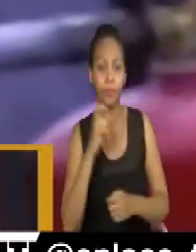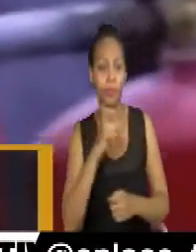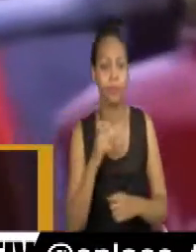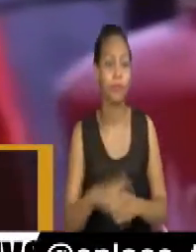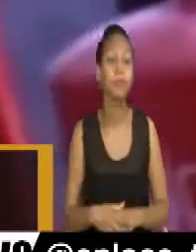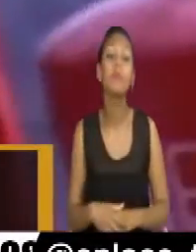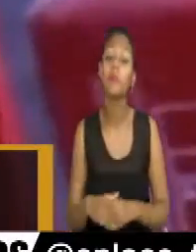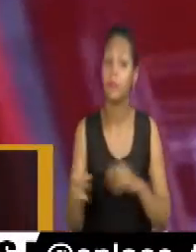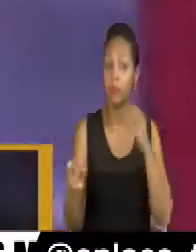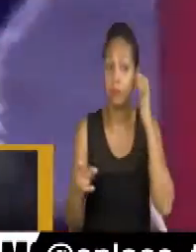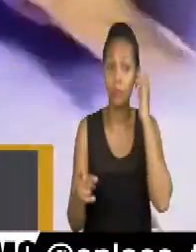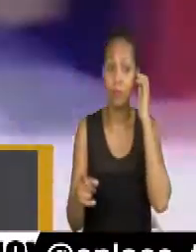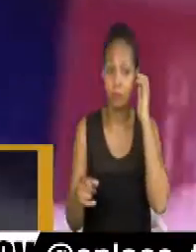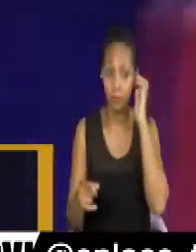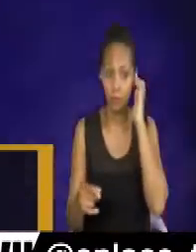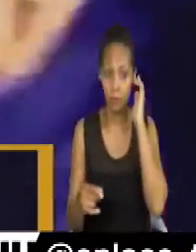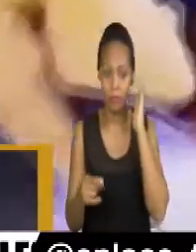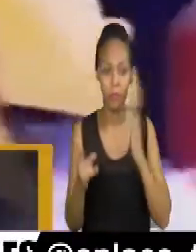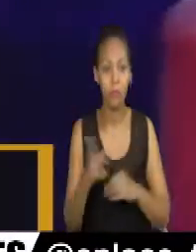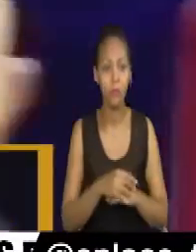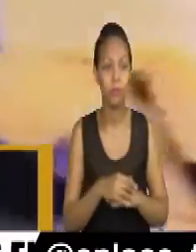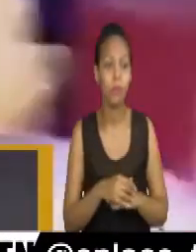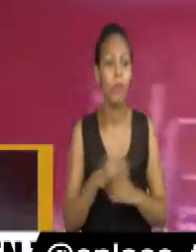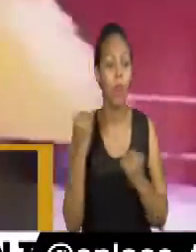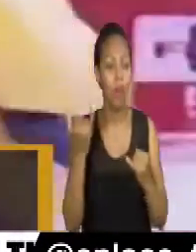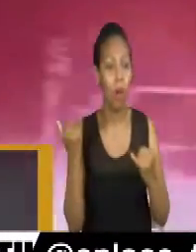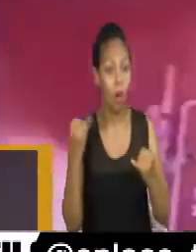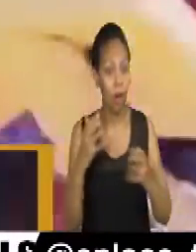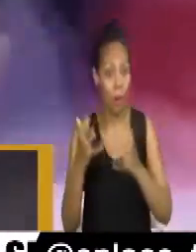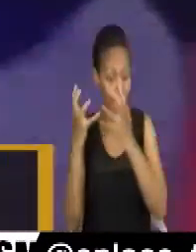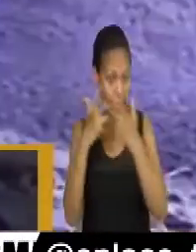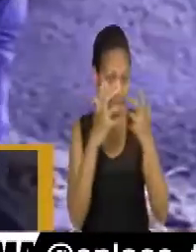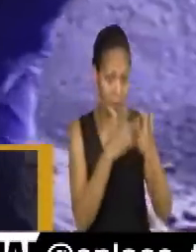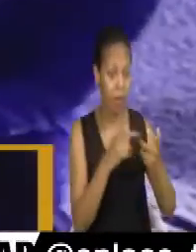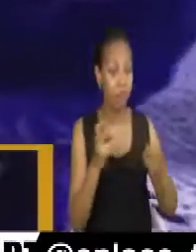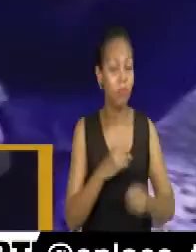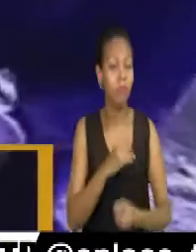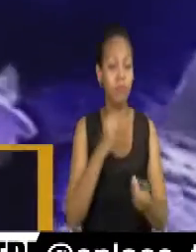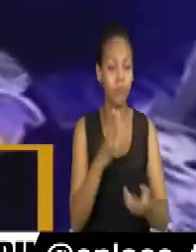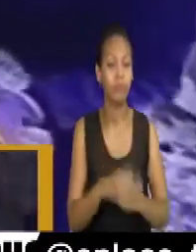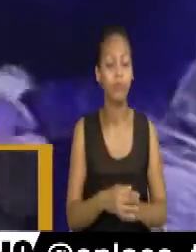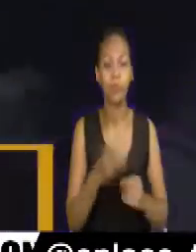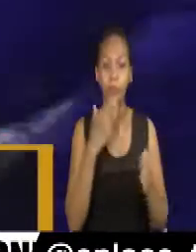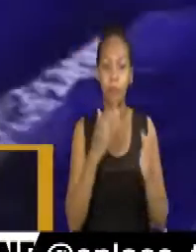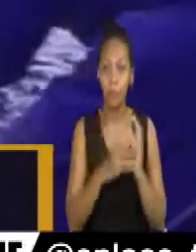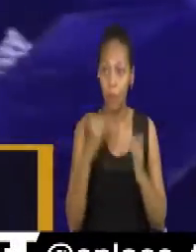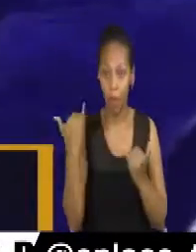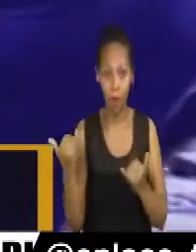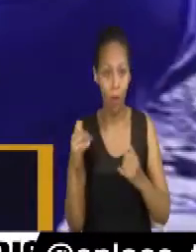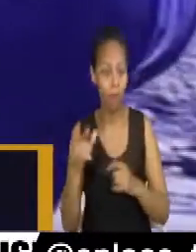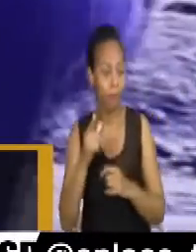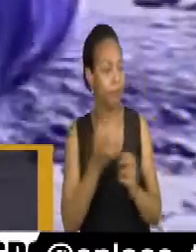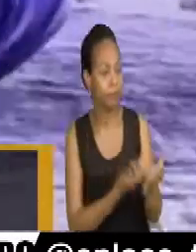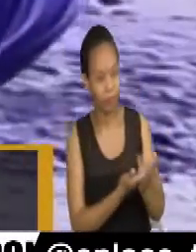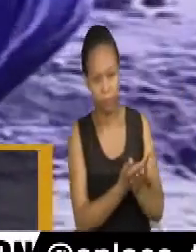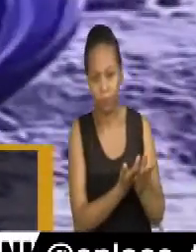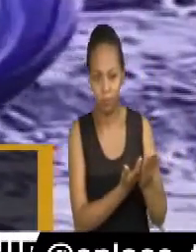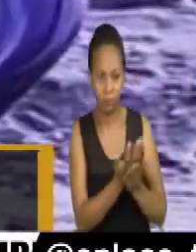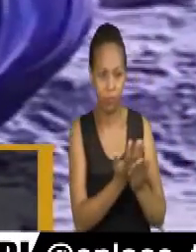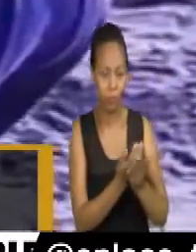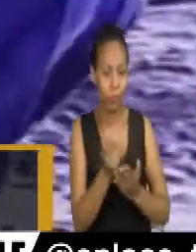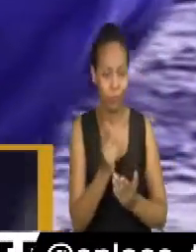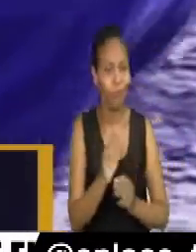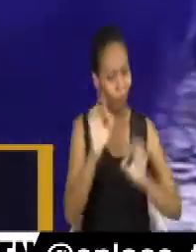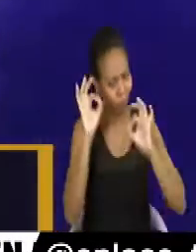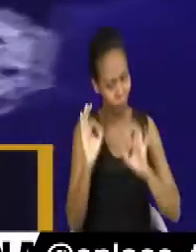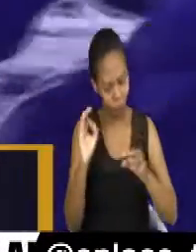seguridad y cientos de empresas las producen en la actualidad. La Administración Municipal hace las siguientes recomendaciones sobre el uso adecuado del